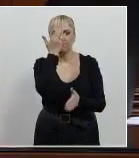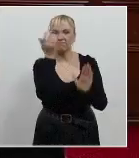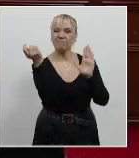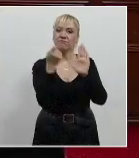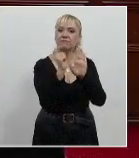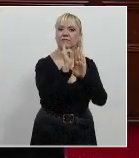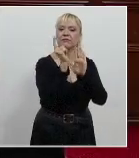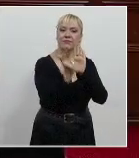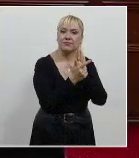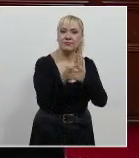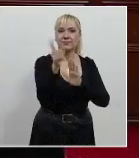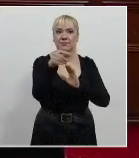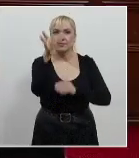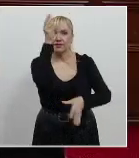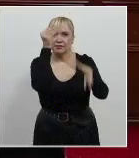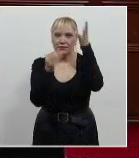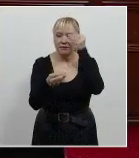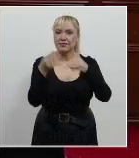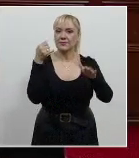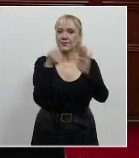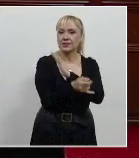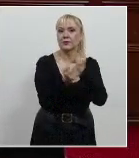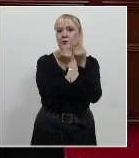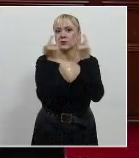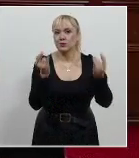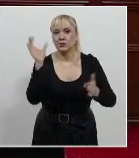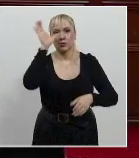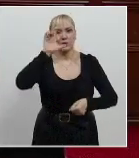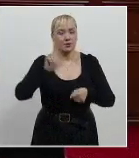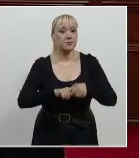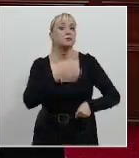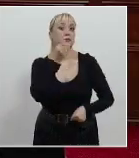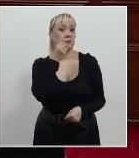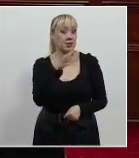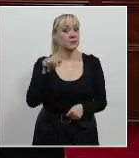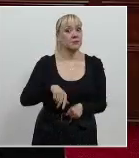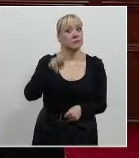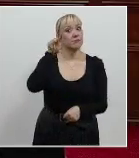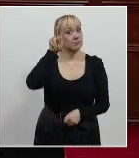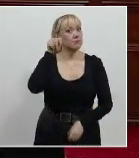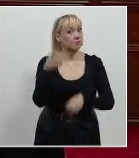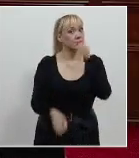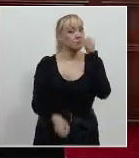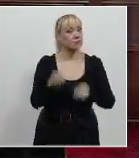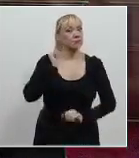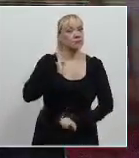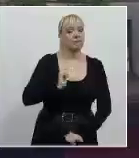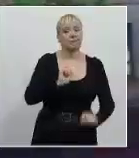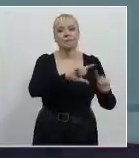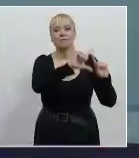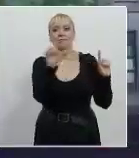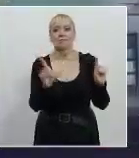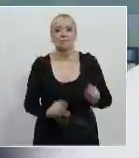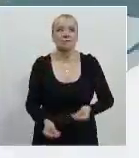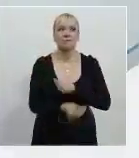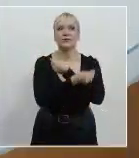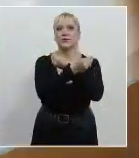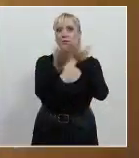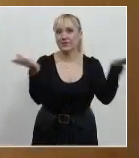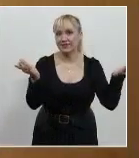puso a disposición de los afiliados los contenidos que se generan en el canal del Poder Judicial de la Federación.